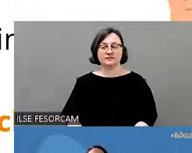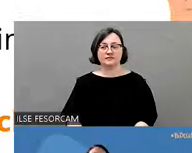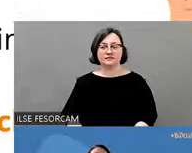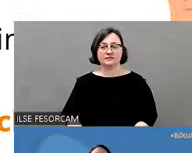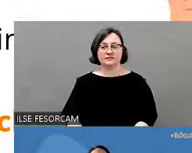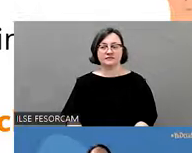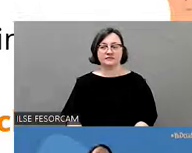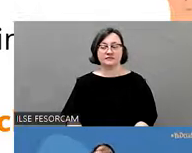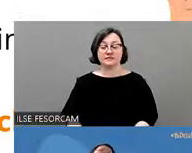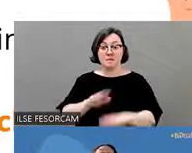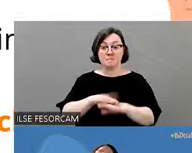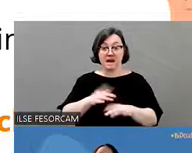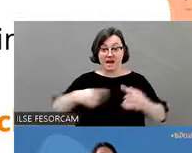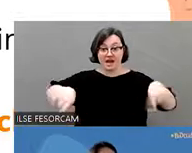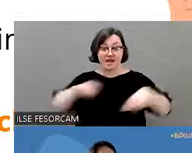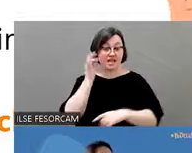Para ello